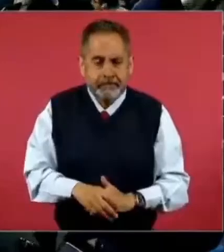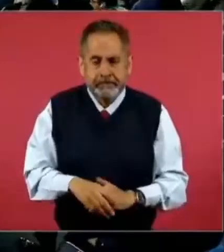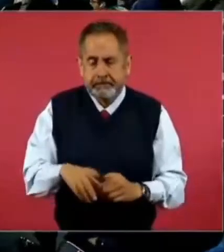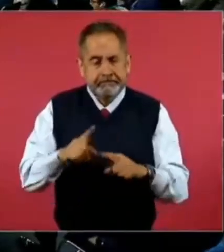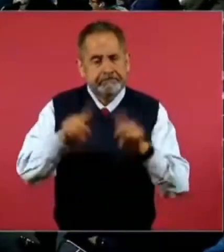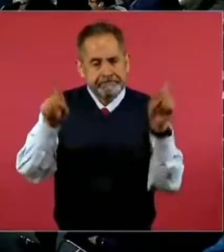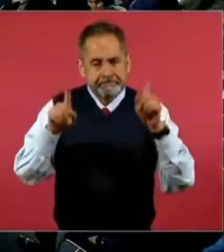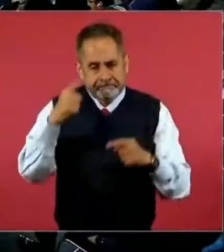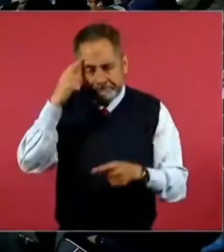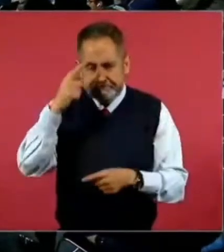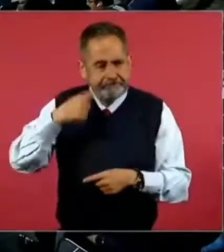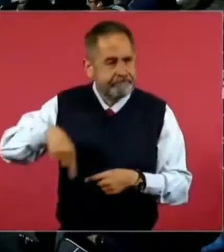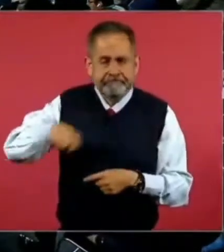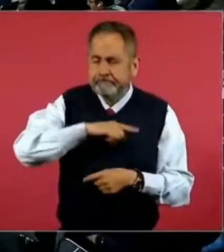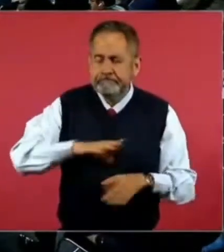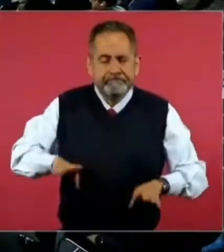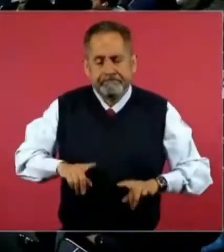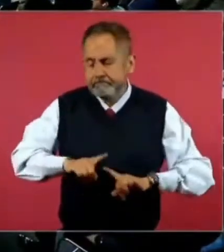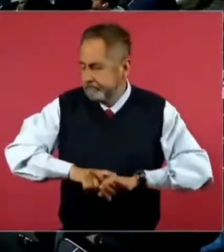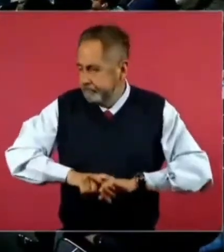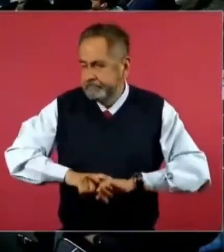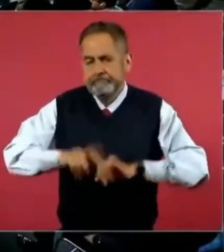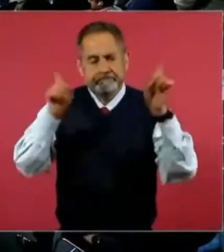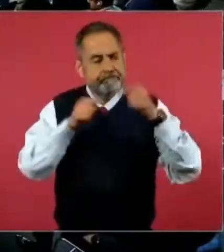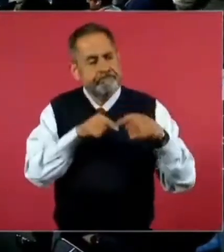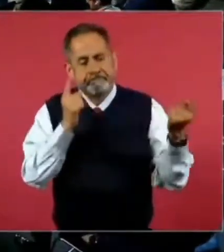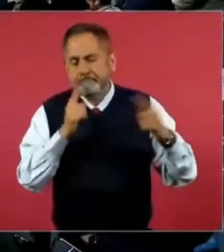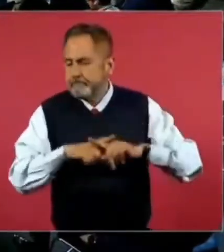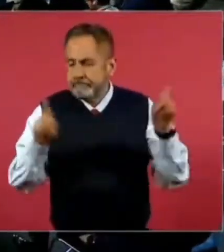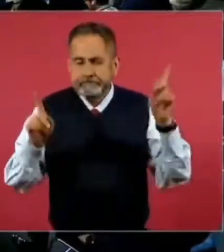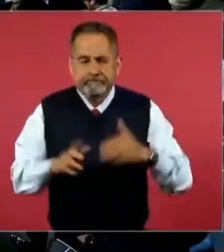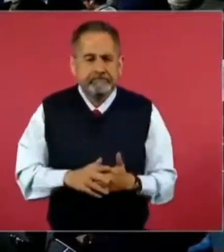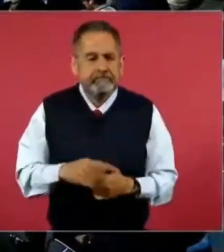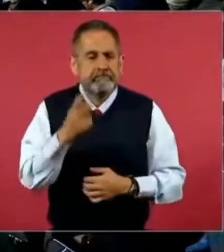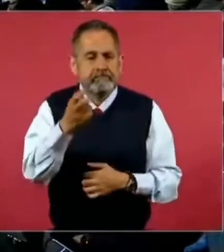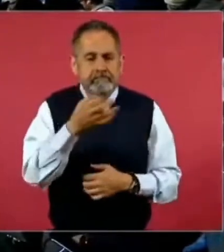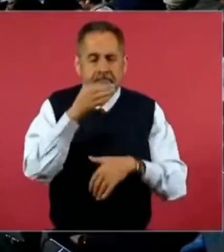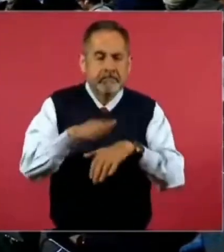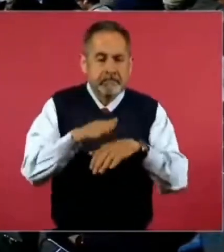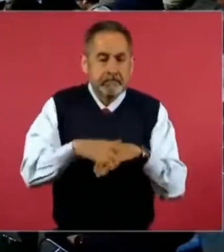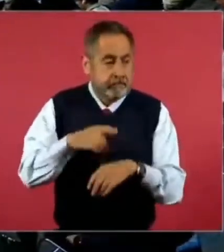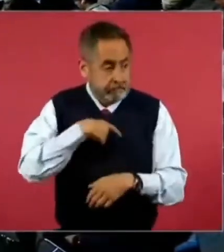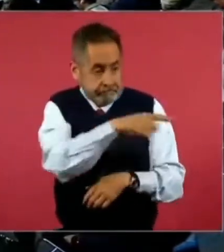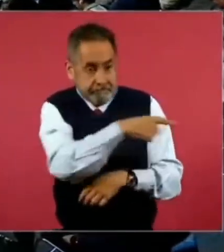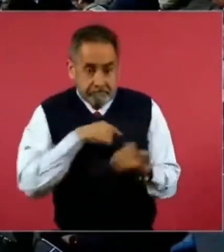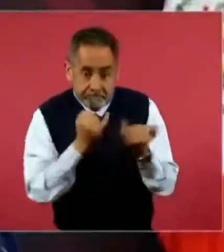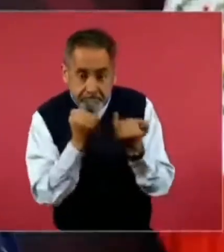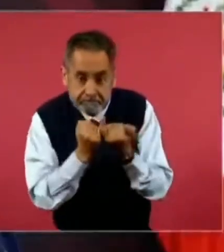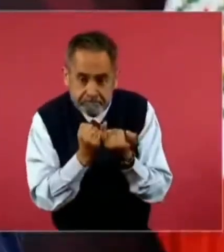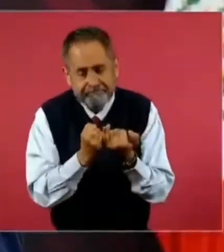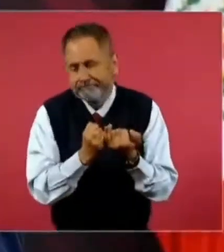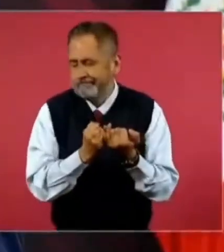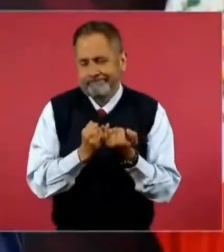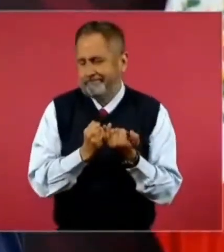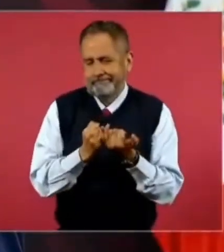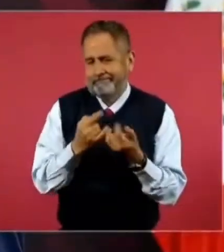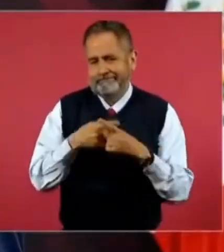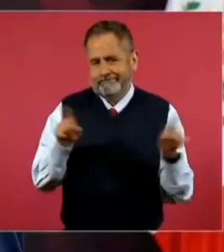distintos somos. Por eso siempre sostengo que no somos iguales.